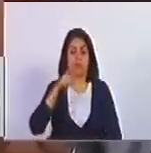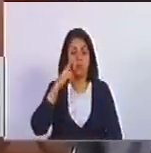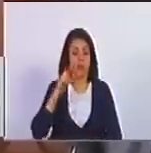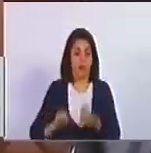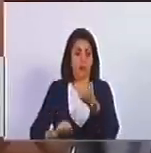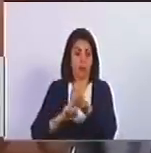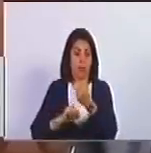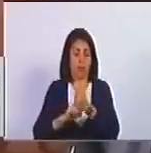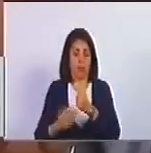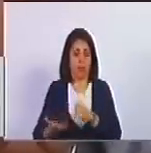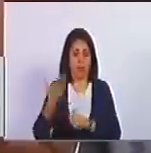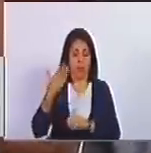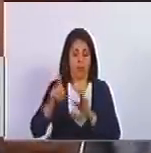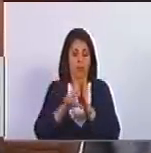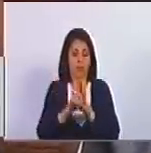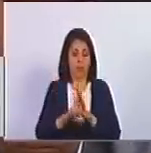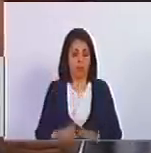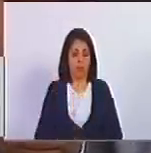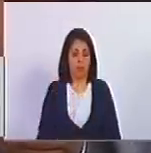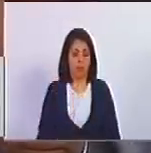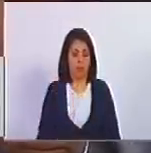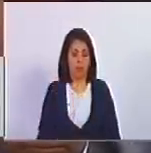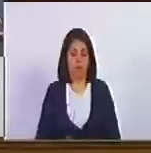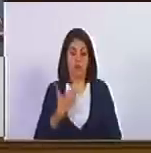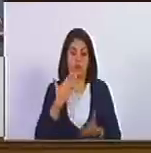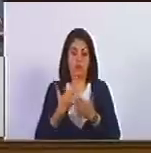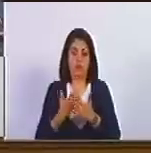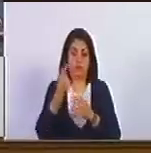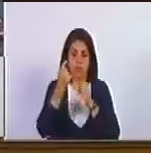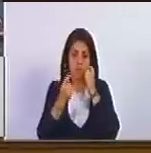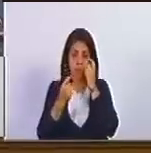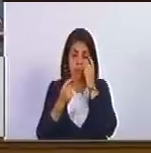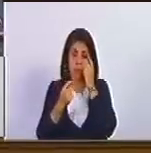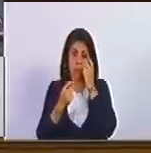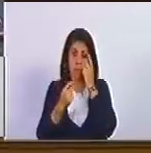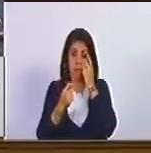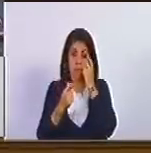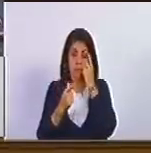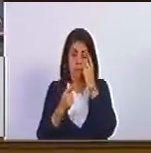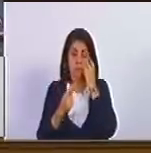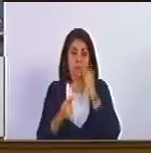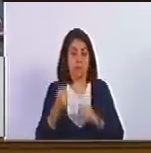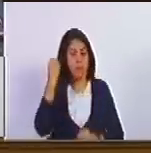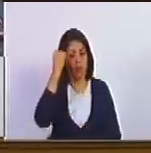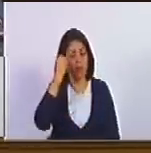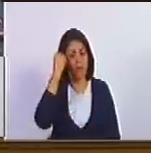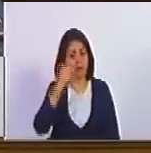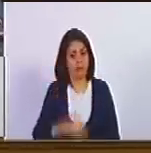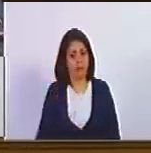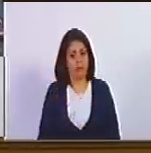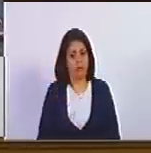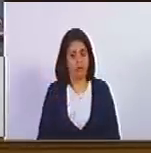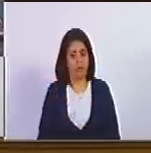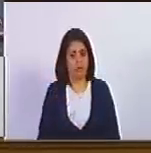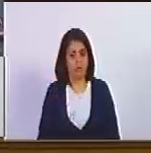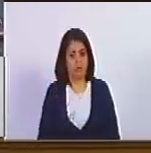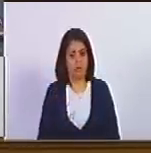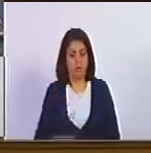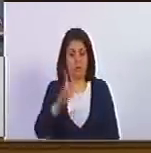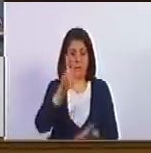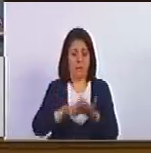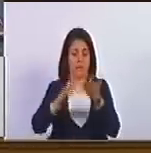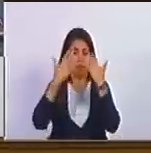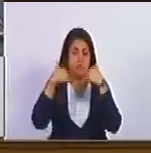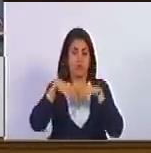aportes importantes de esta ley. Gracias, diputado. En consideración,